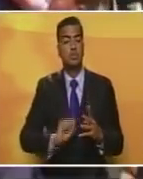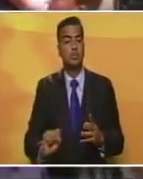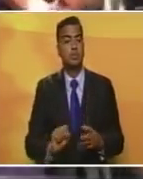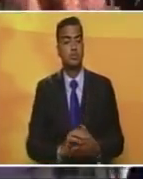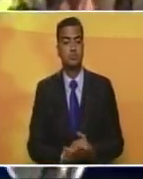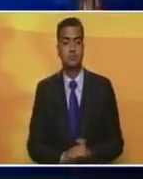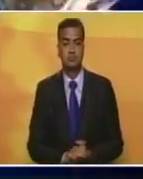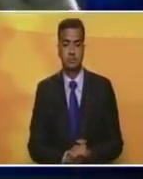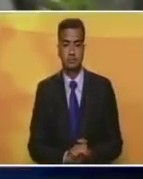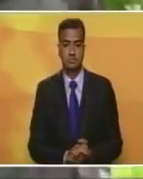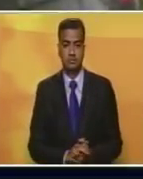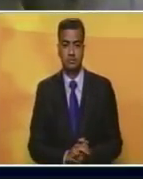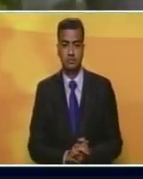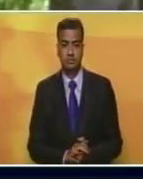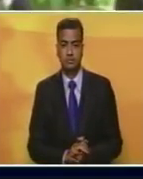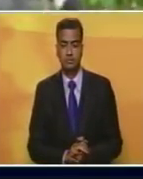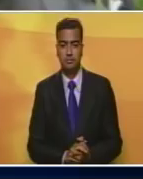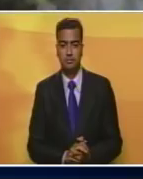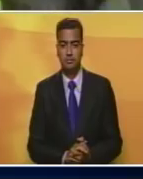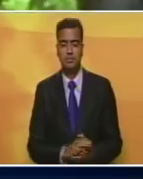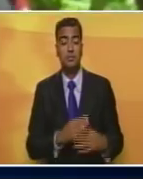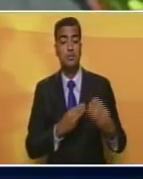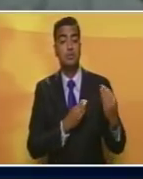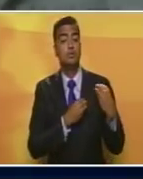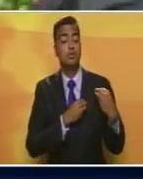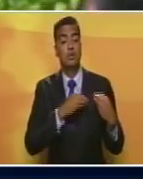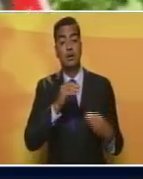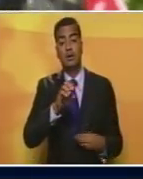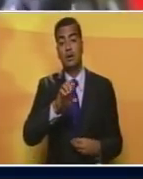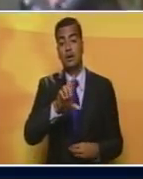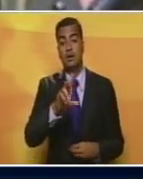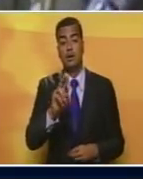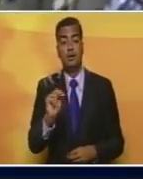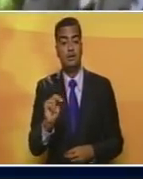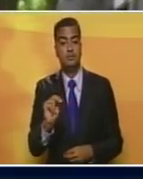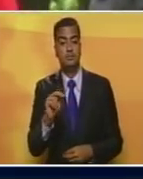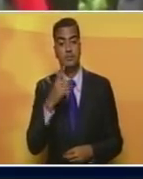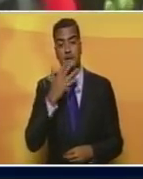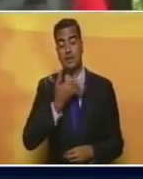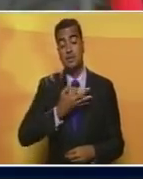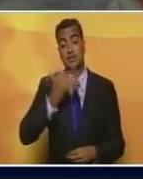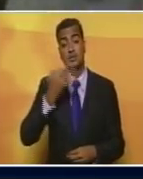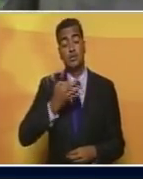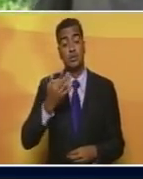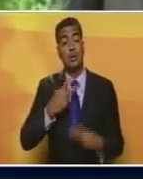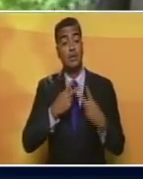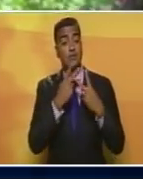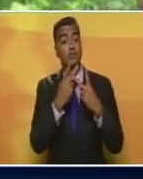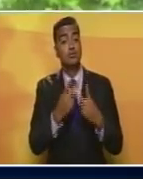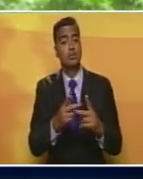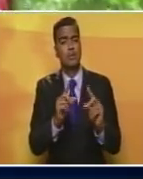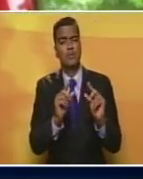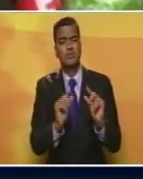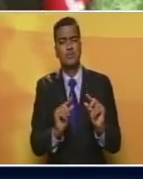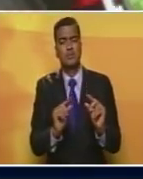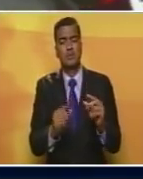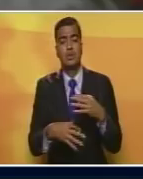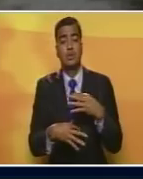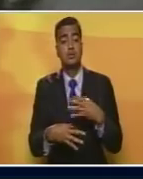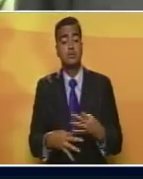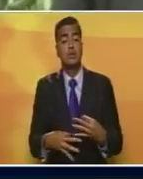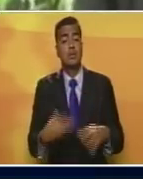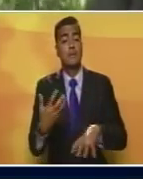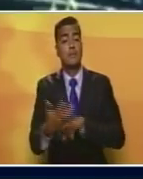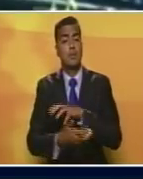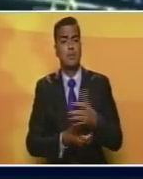La Fiscalía colombiana acusó a Bellón por homicidio agravado, terrorismo agravado, porte de armas de fuego y otros delitos. El